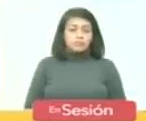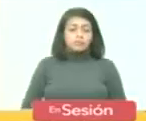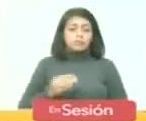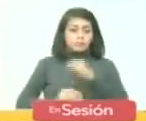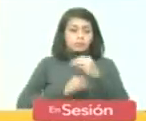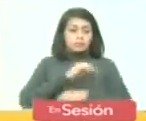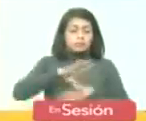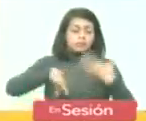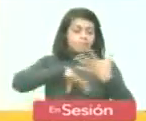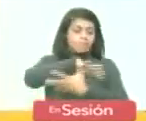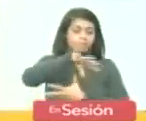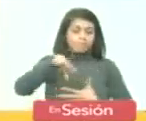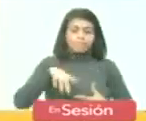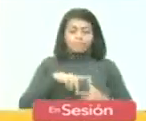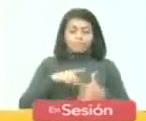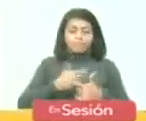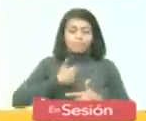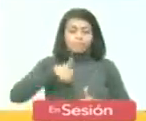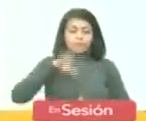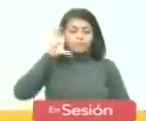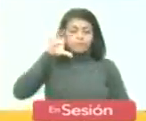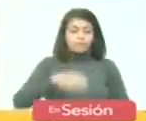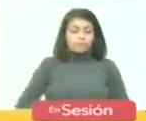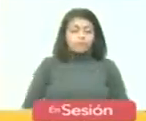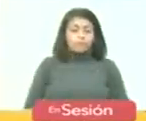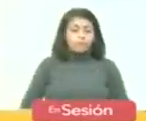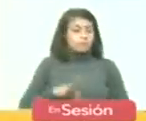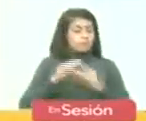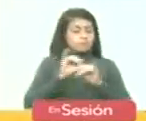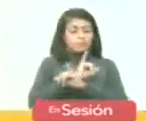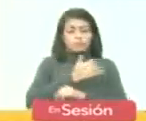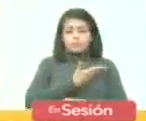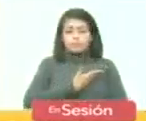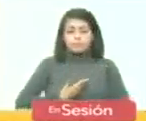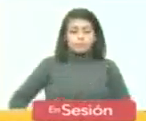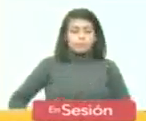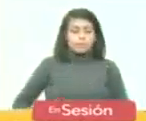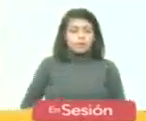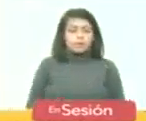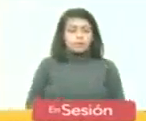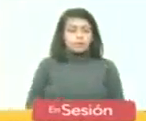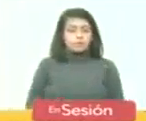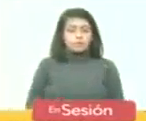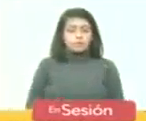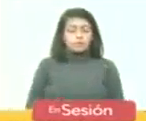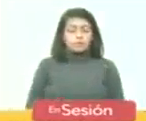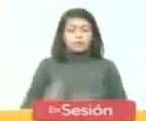generar una inestabilidad en nuestro país. Es todo, señor presidente.